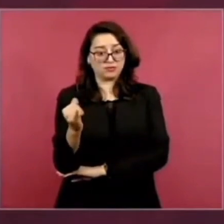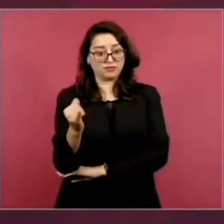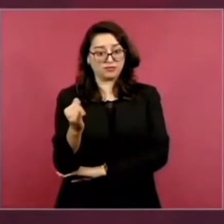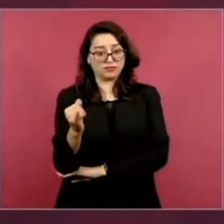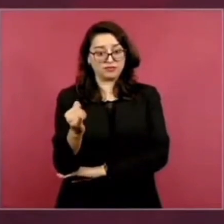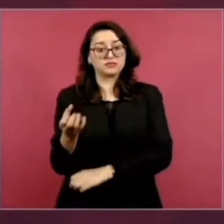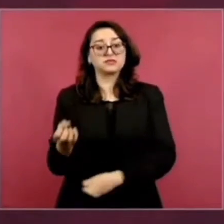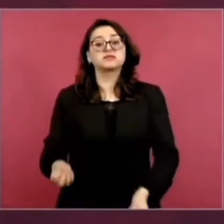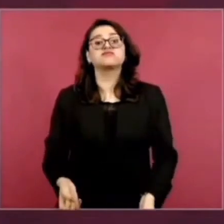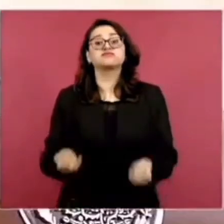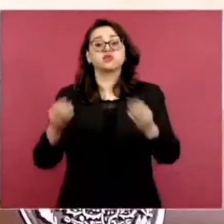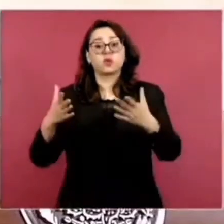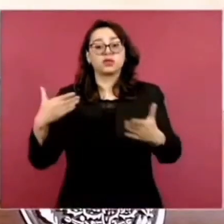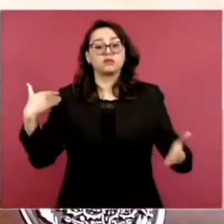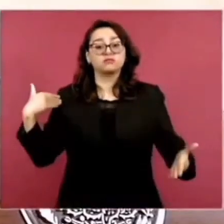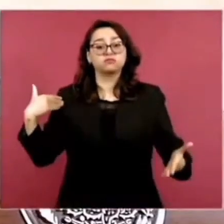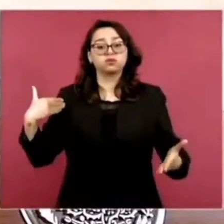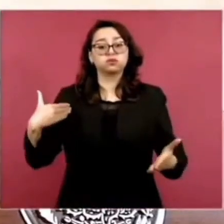¿Cuánto falta?